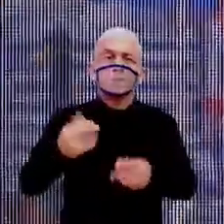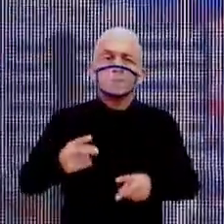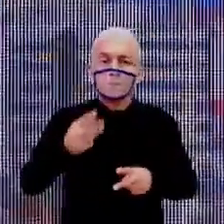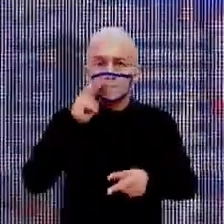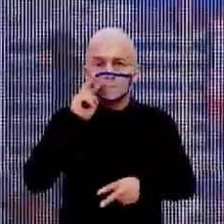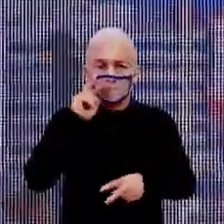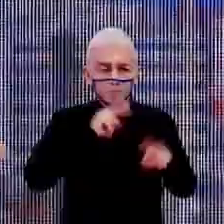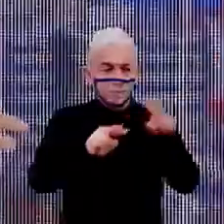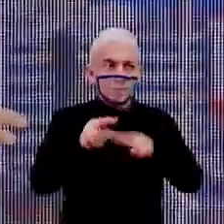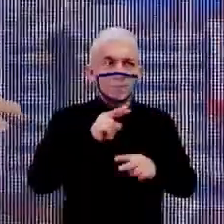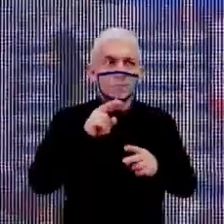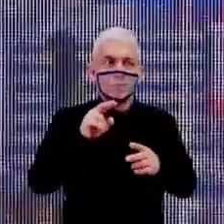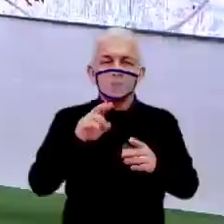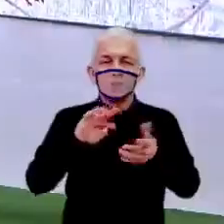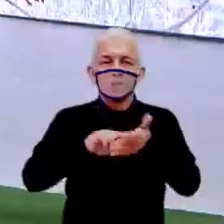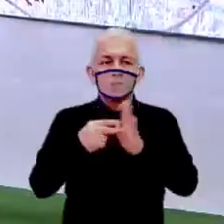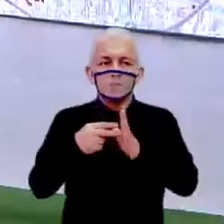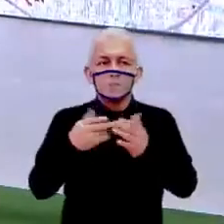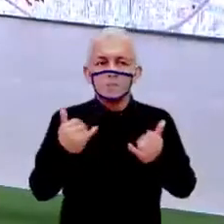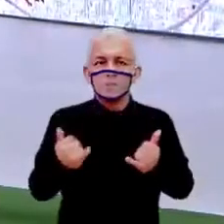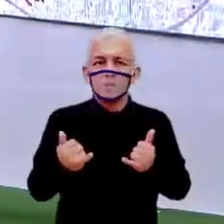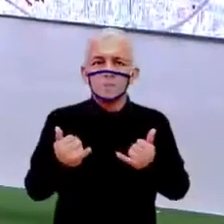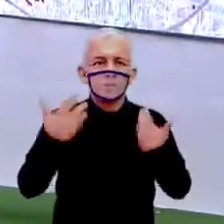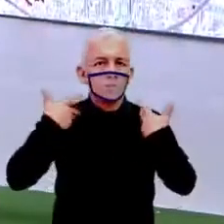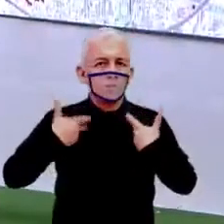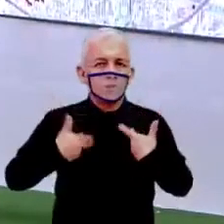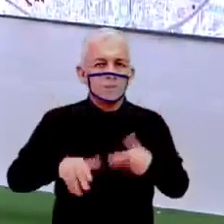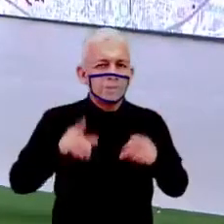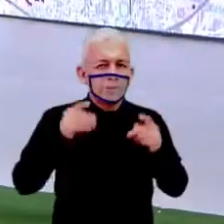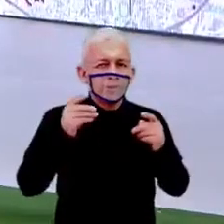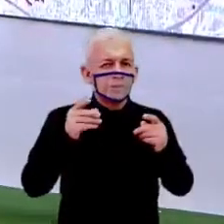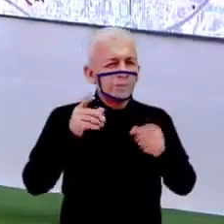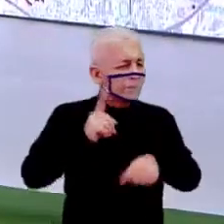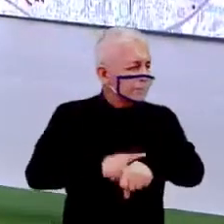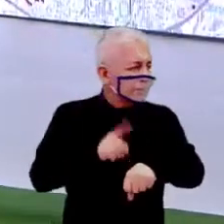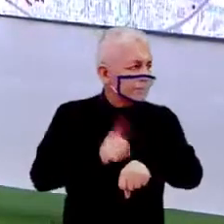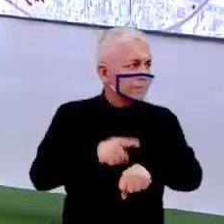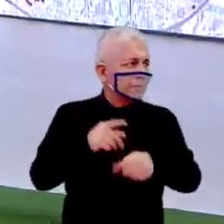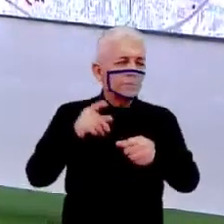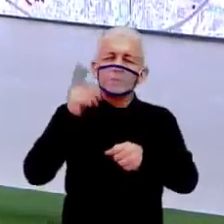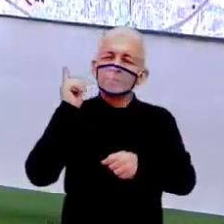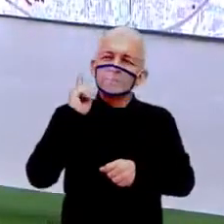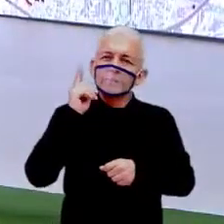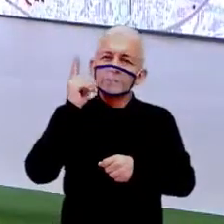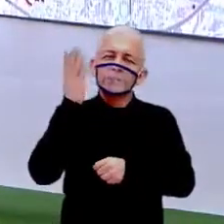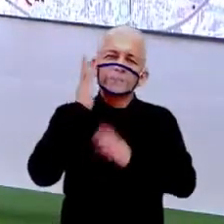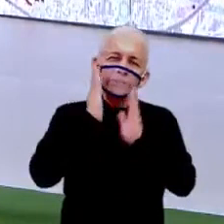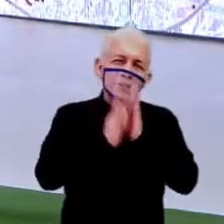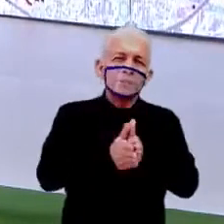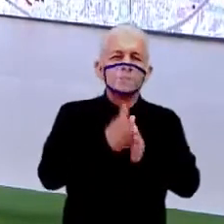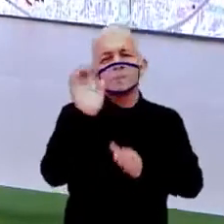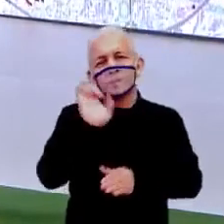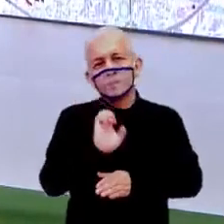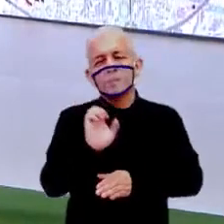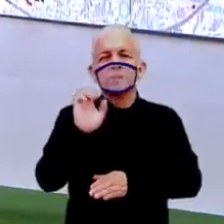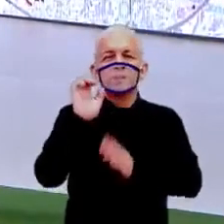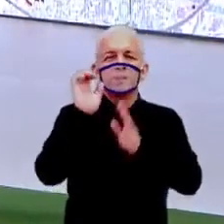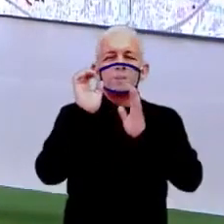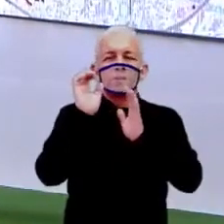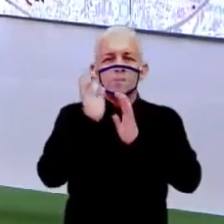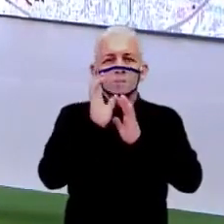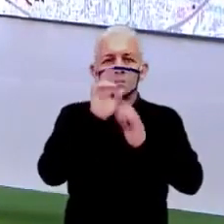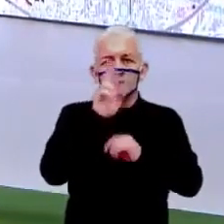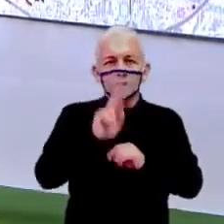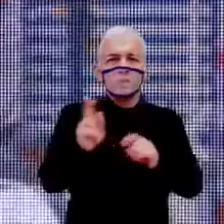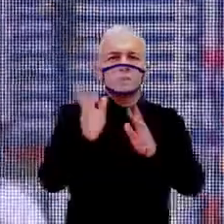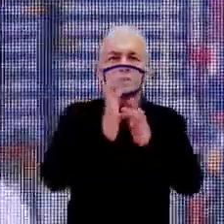Hoy estamos frente a un fenómeno de la Niña. En cualquier rato de este verano, de diciembre, de enero, de febrero, de marzo, de abril, puede